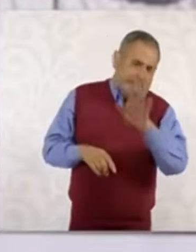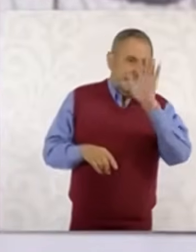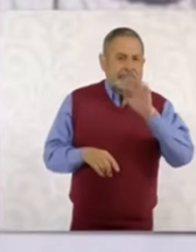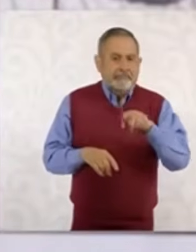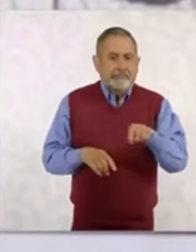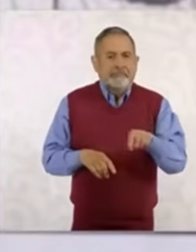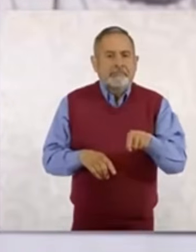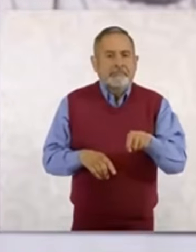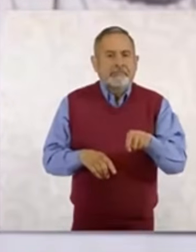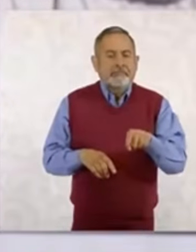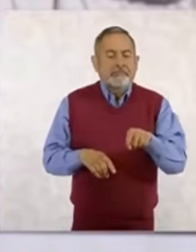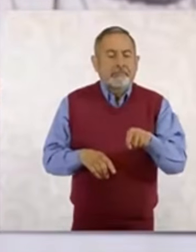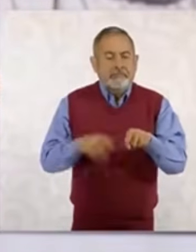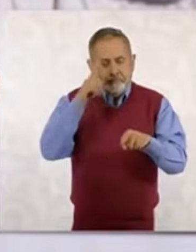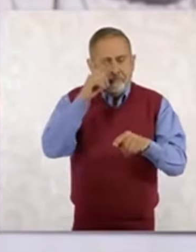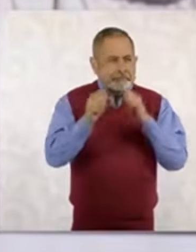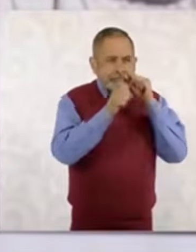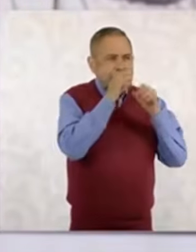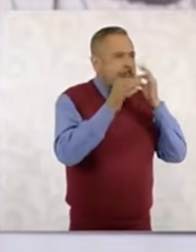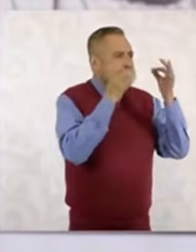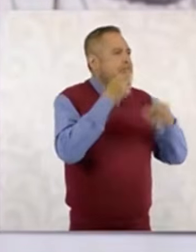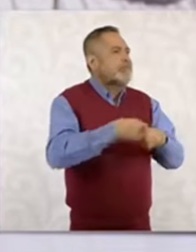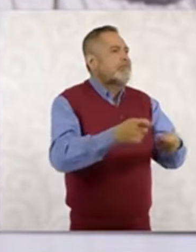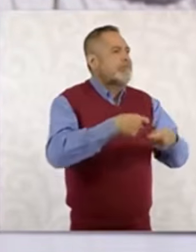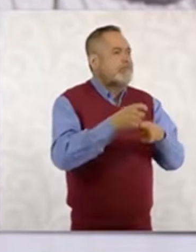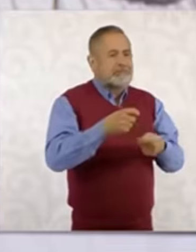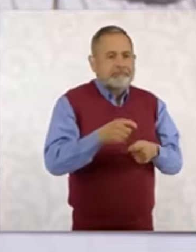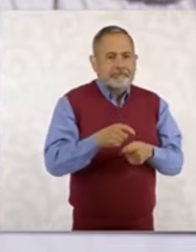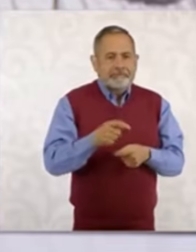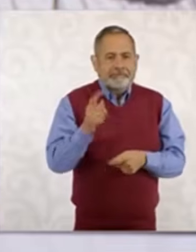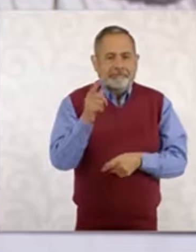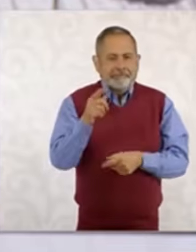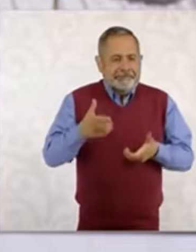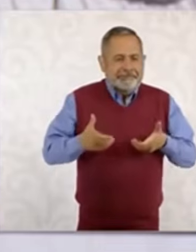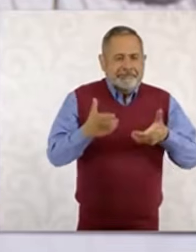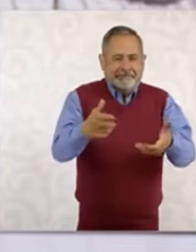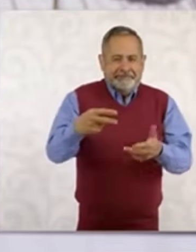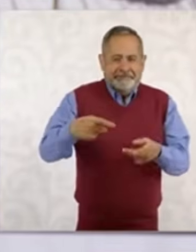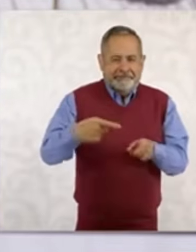para anunciar al restaurante ahí en un semáforo.